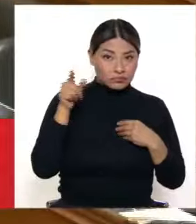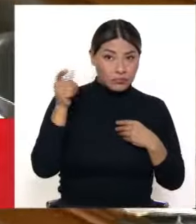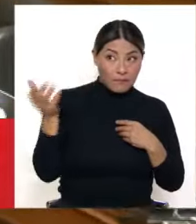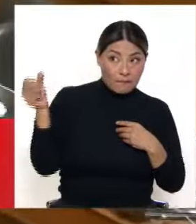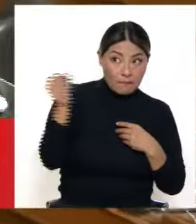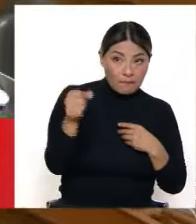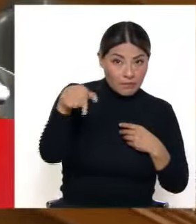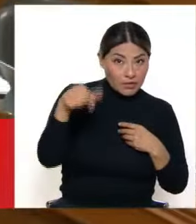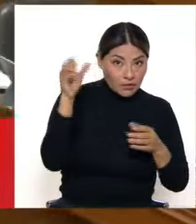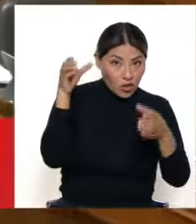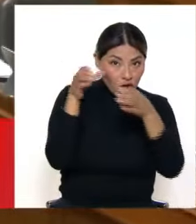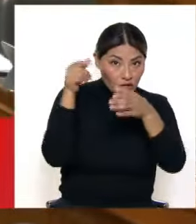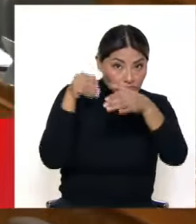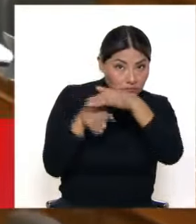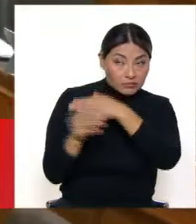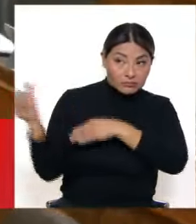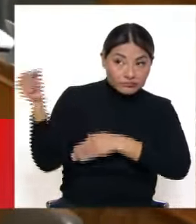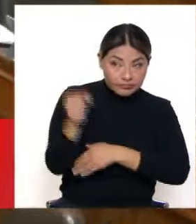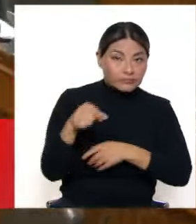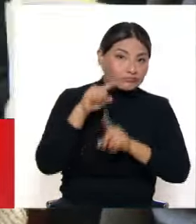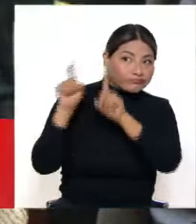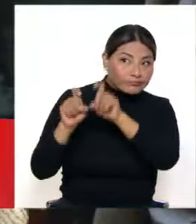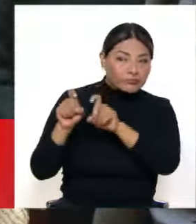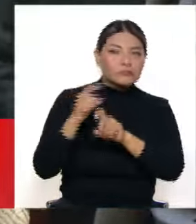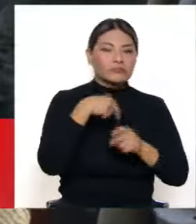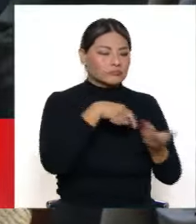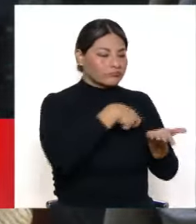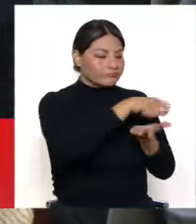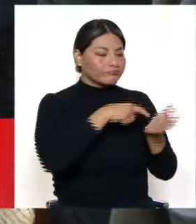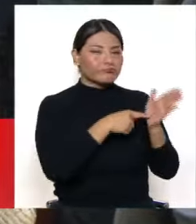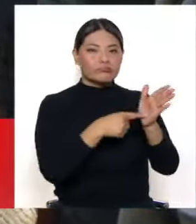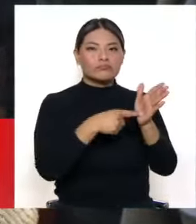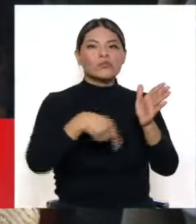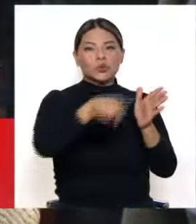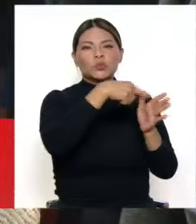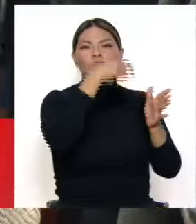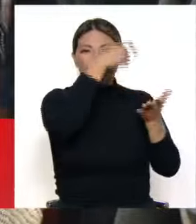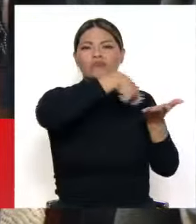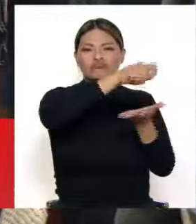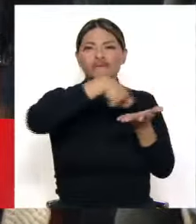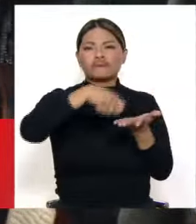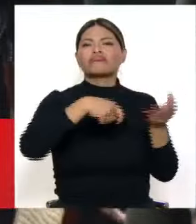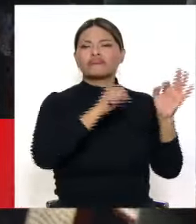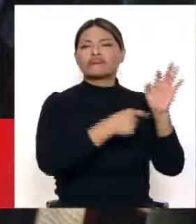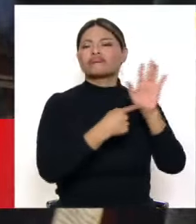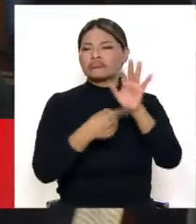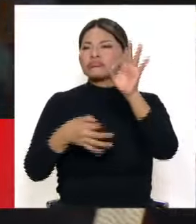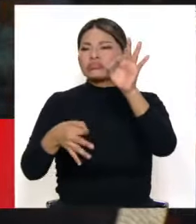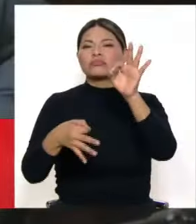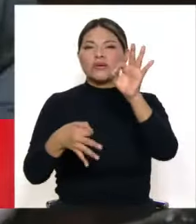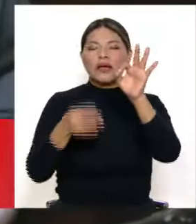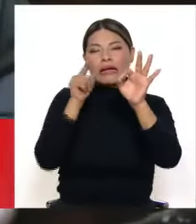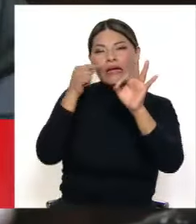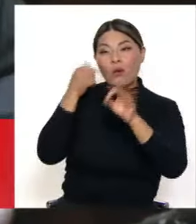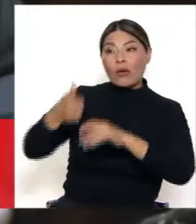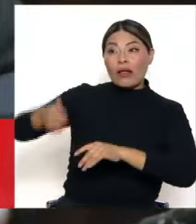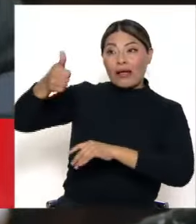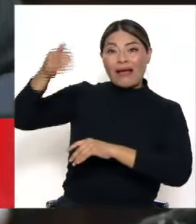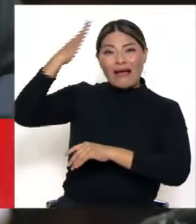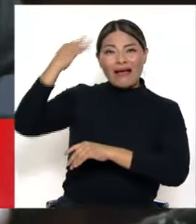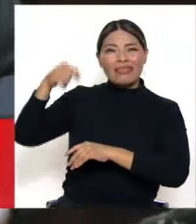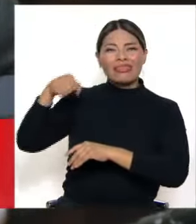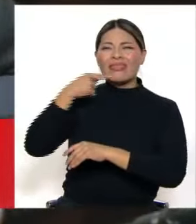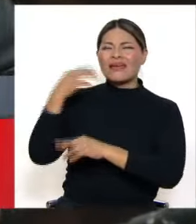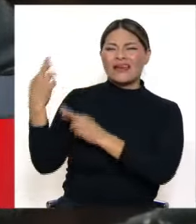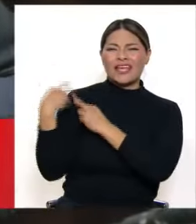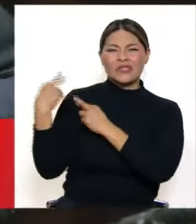interior como miembro de la comisión de fiscalización hemos visto que ya las declaraciones del del capitán que donde lo